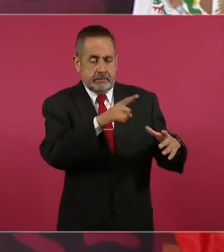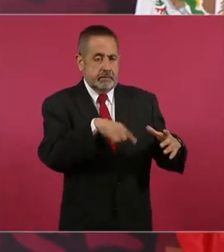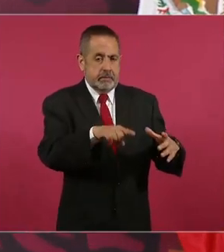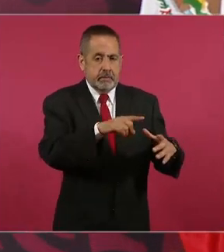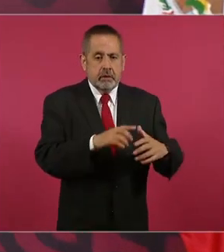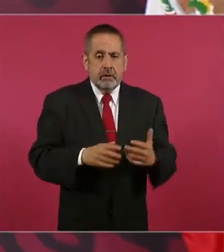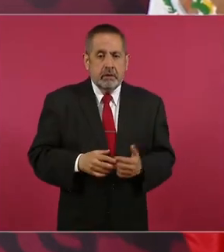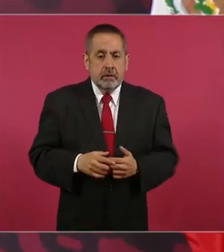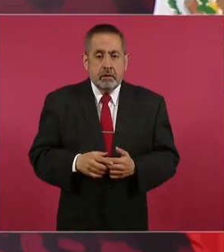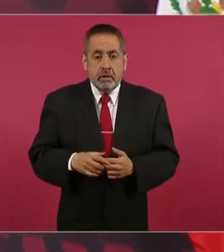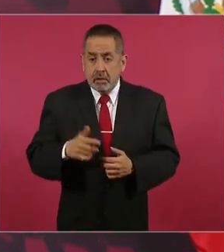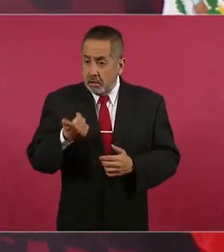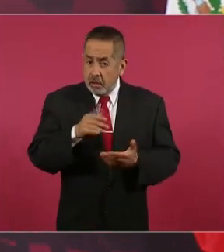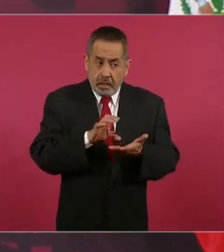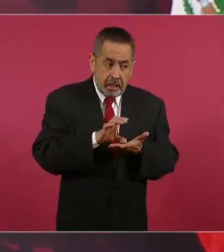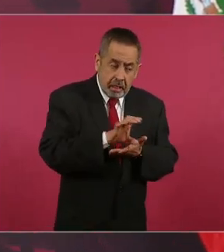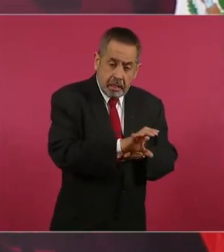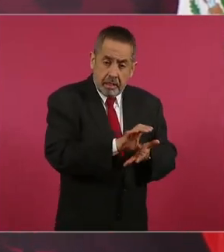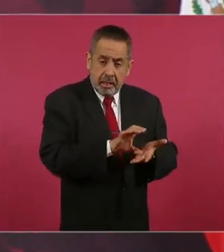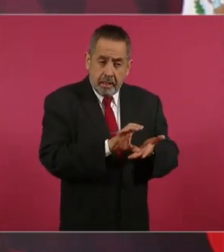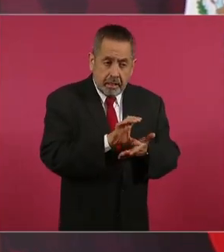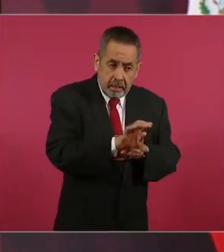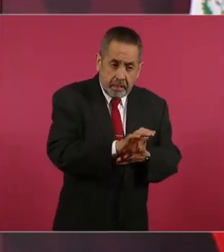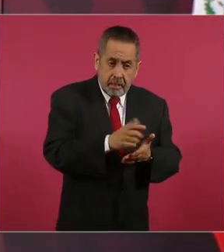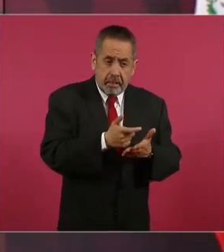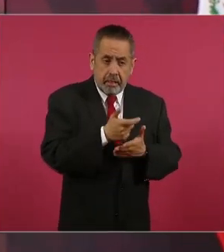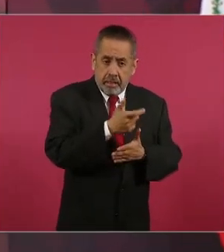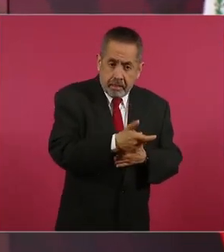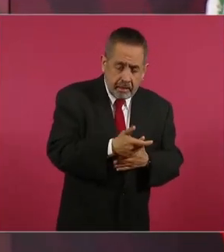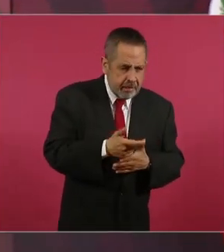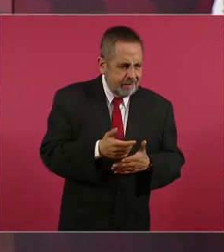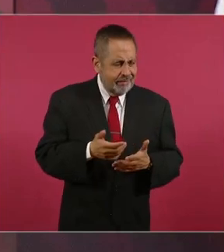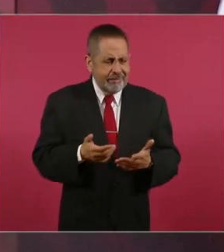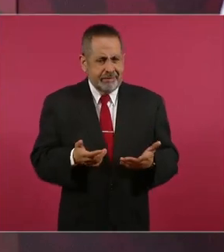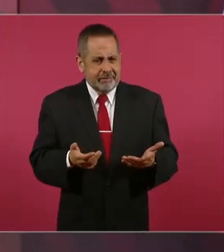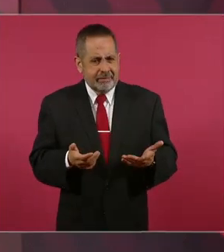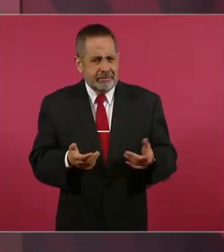no solo reciben dinero de